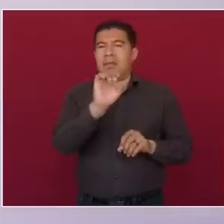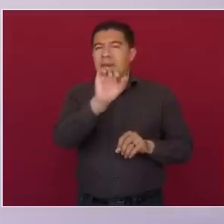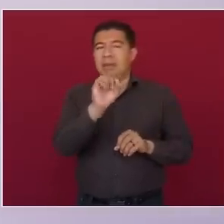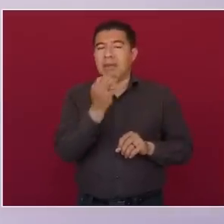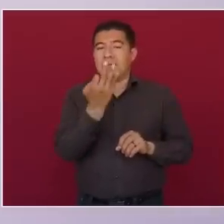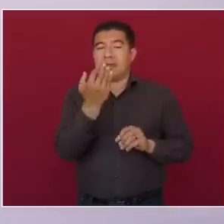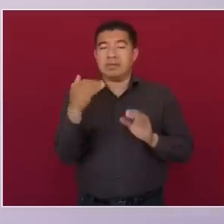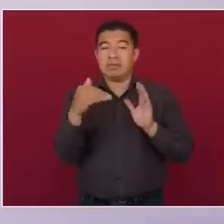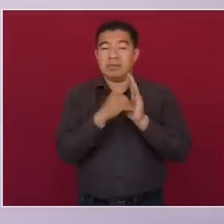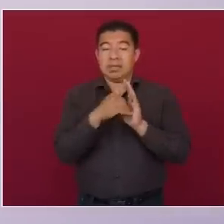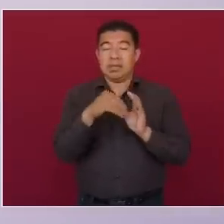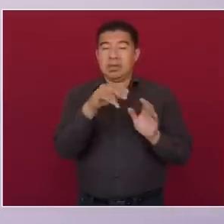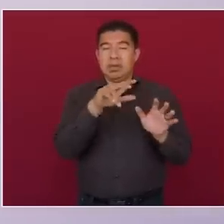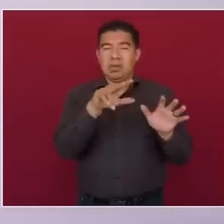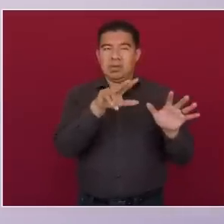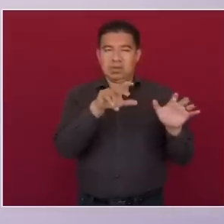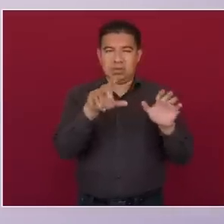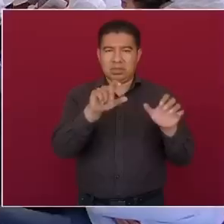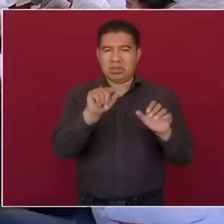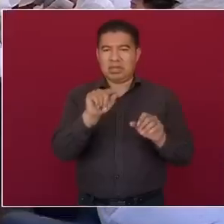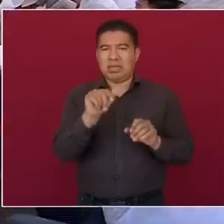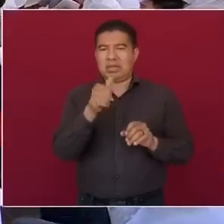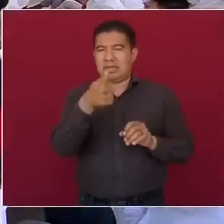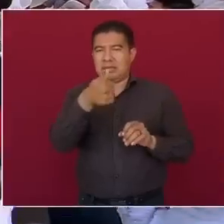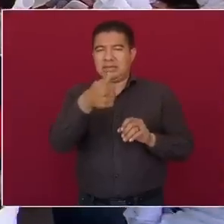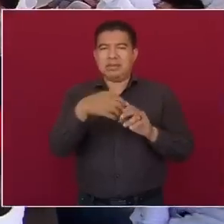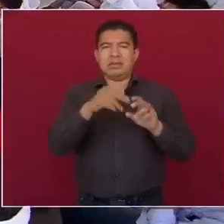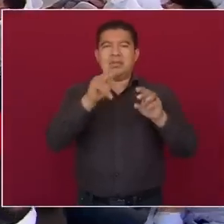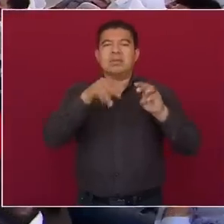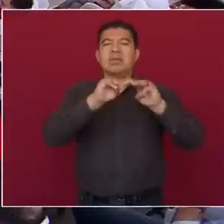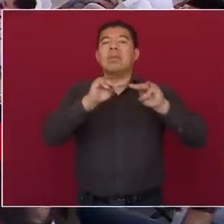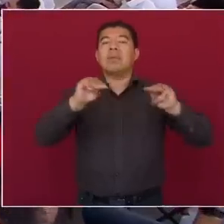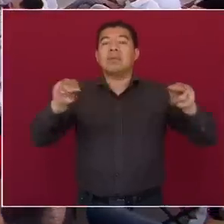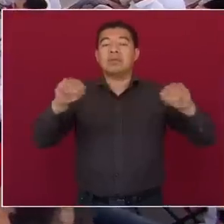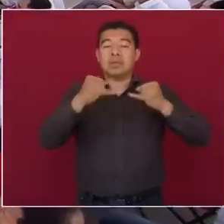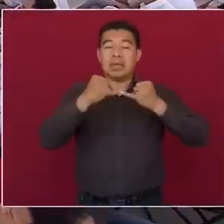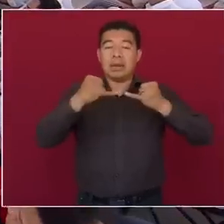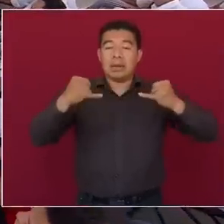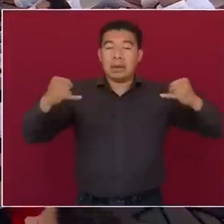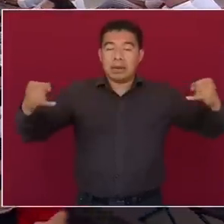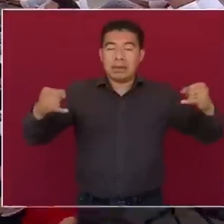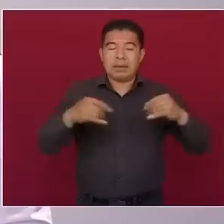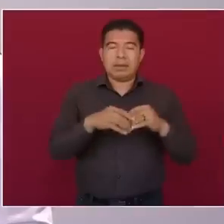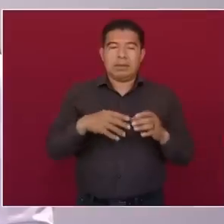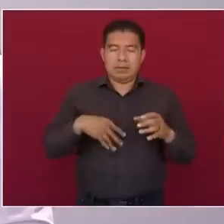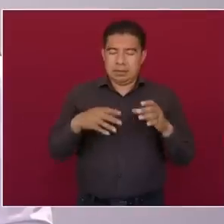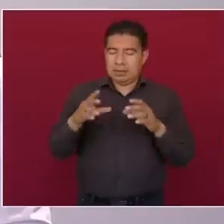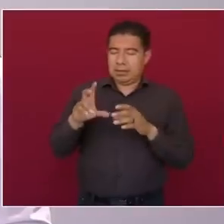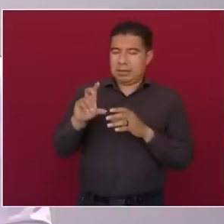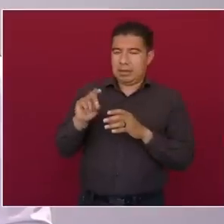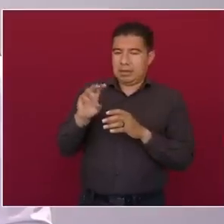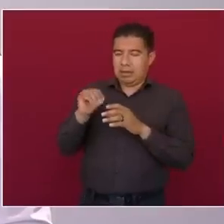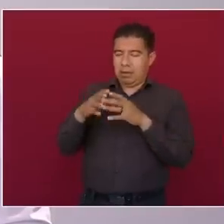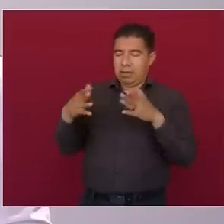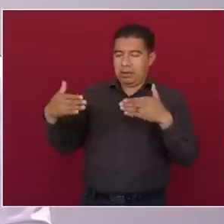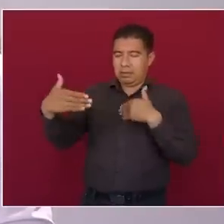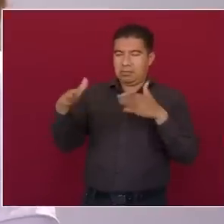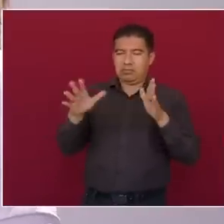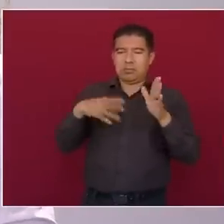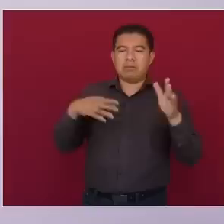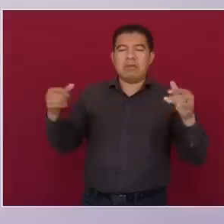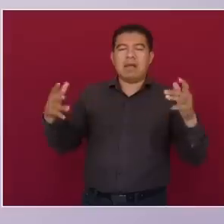23.986 kilómetros de cable, 39 subestaciones eléctricas, 4 torres de